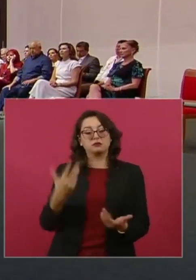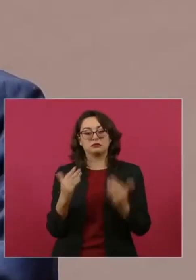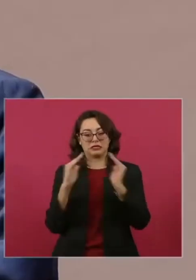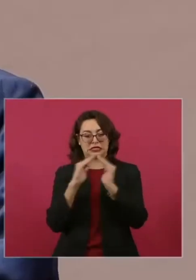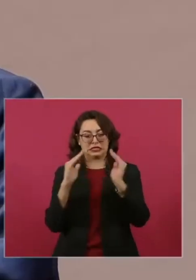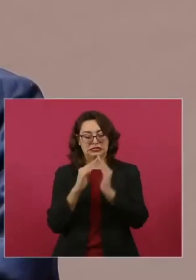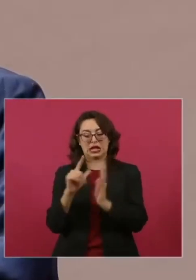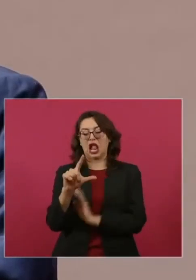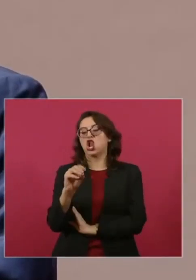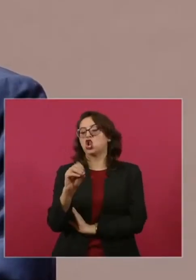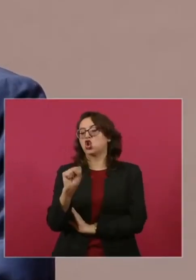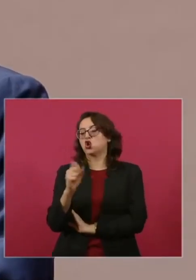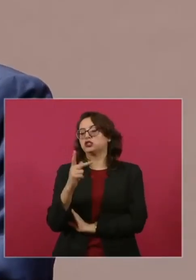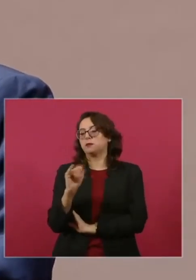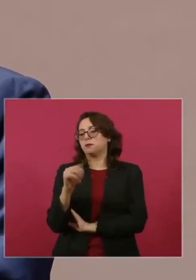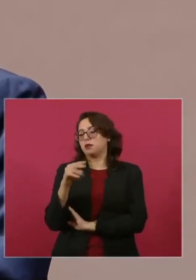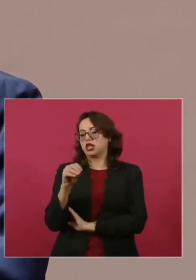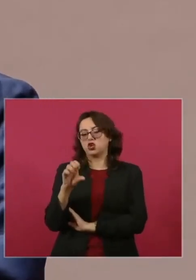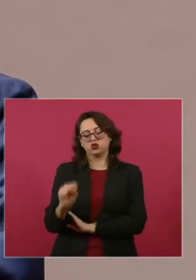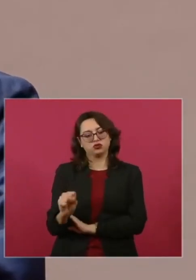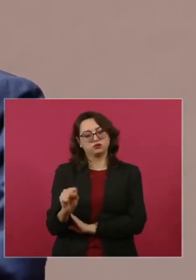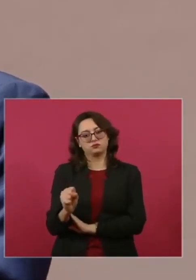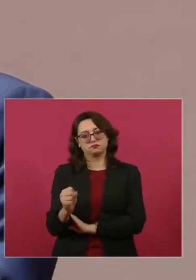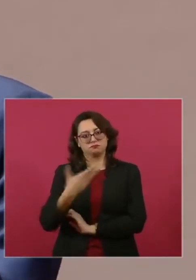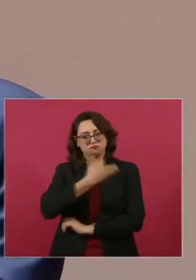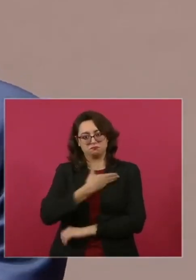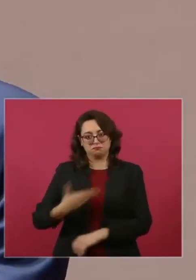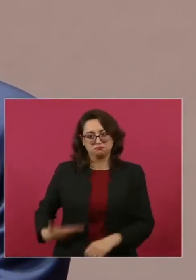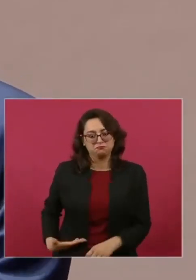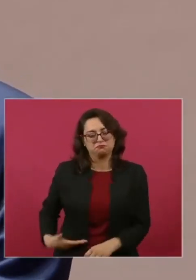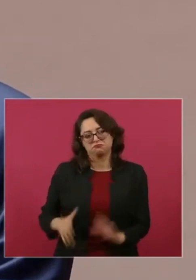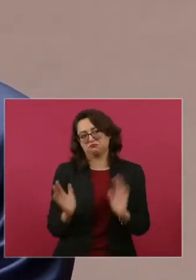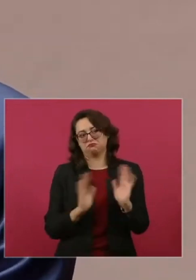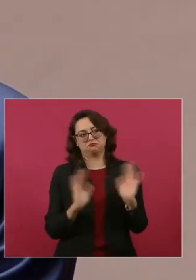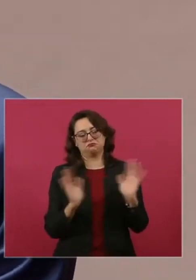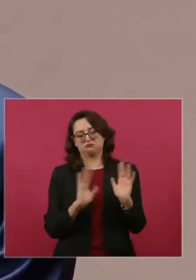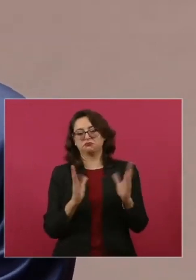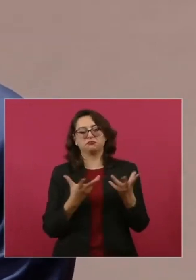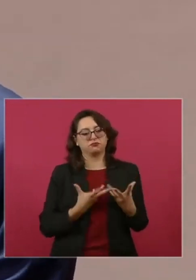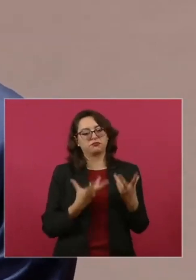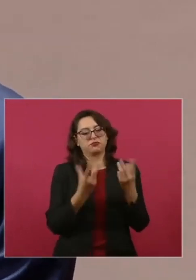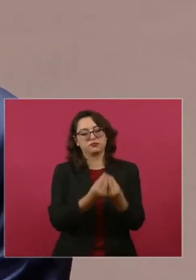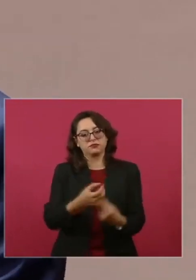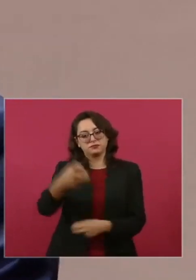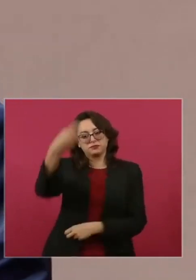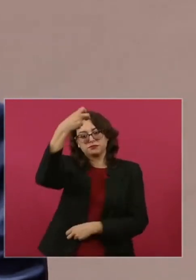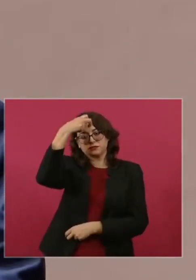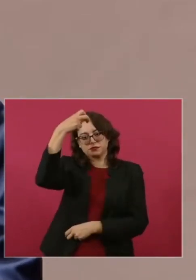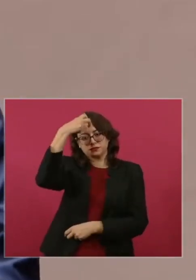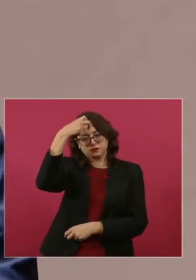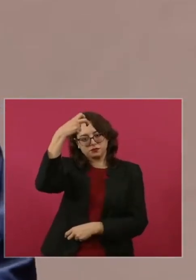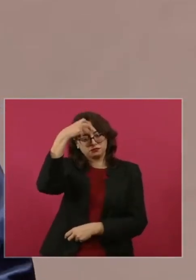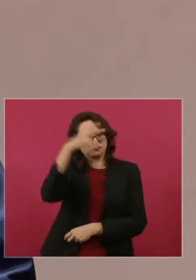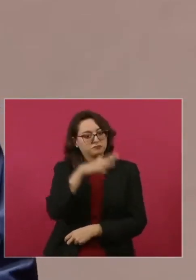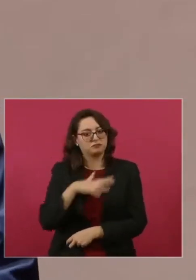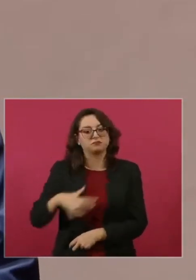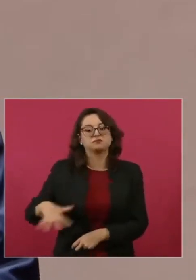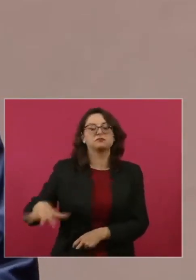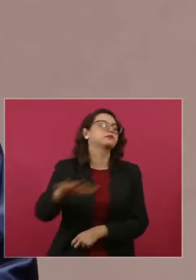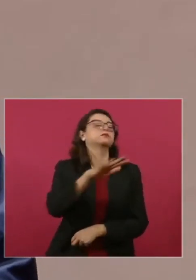ahora away. Con los terrenos donados por la Secretaría park, de la Defensa, park. llega hasta el antiguo pueblo de Santa